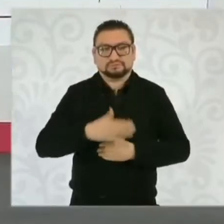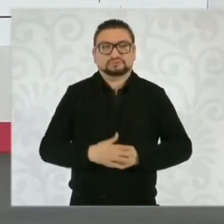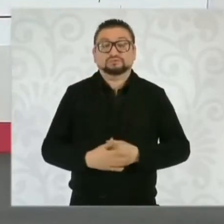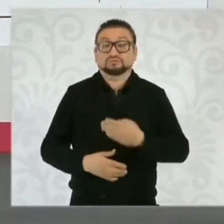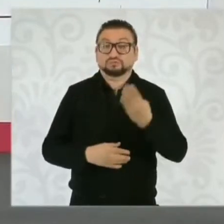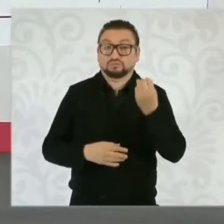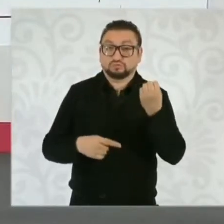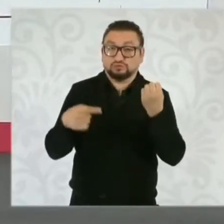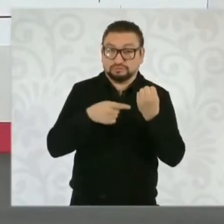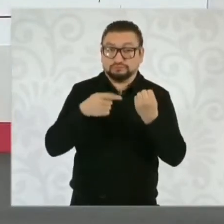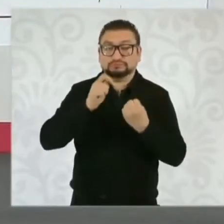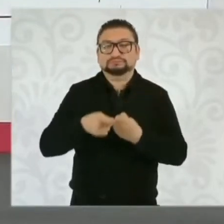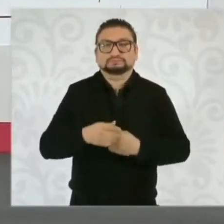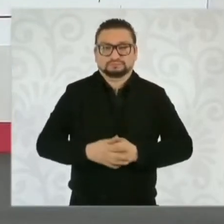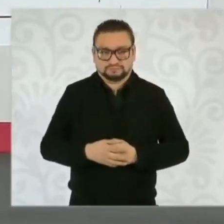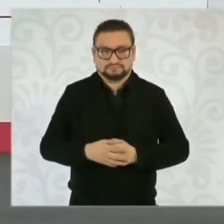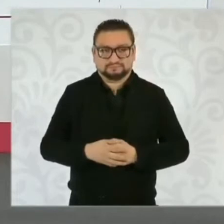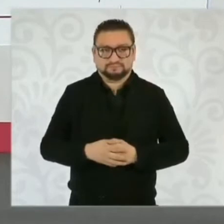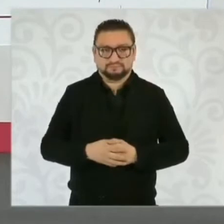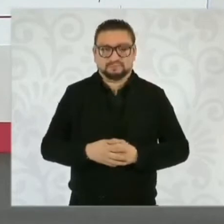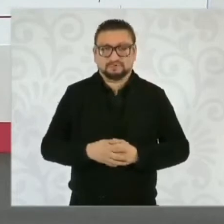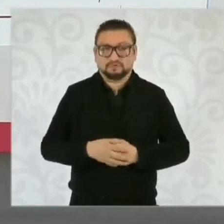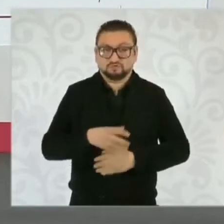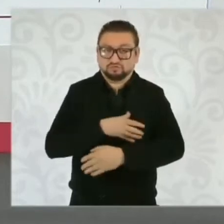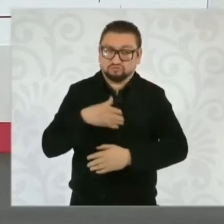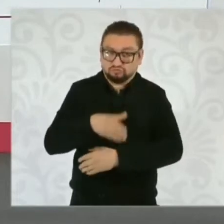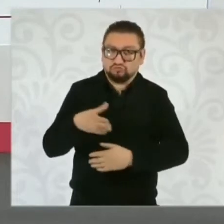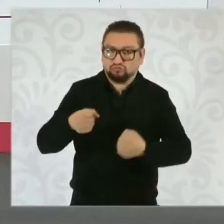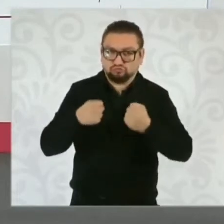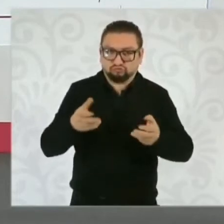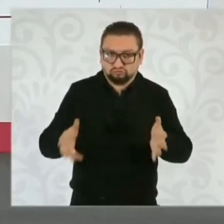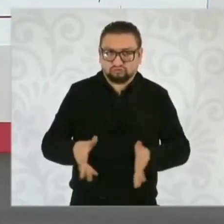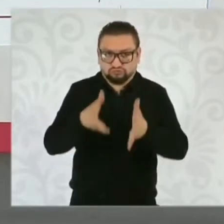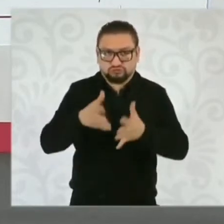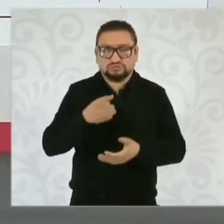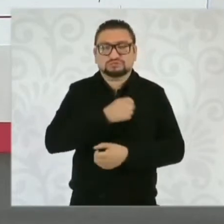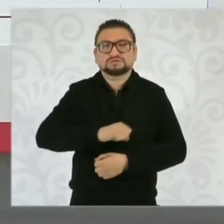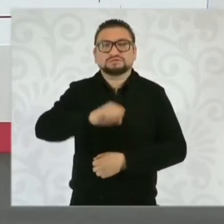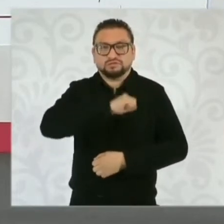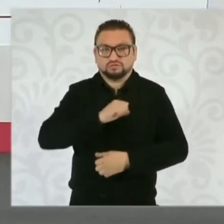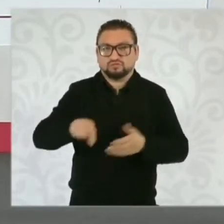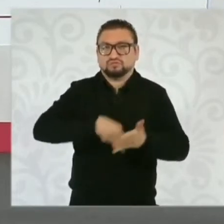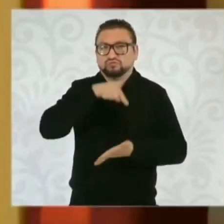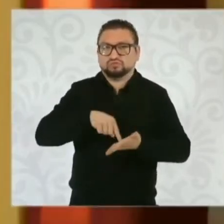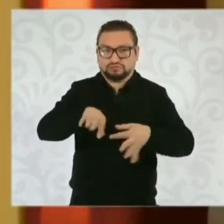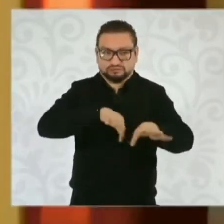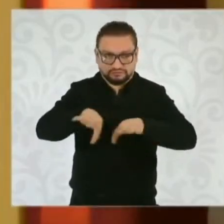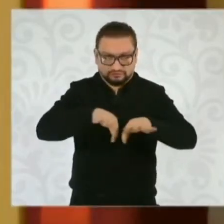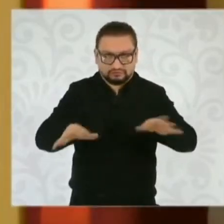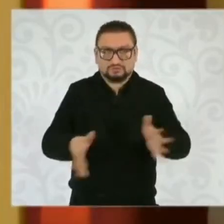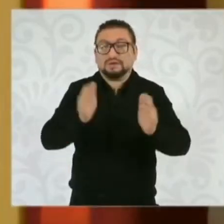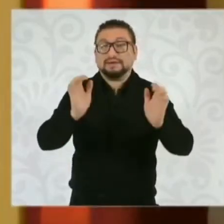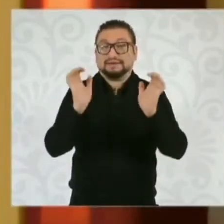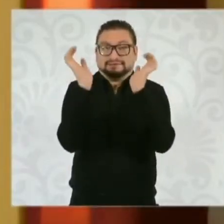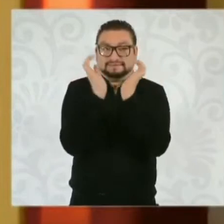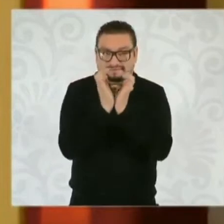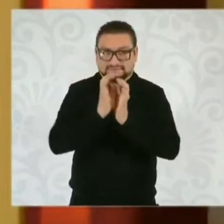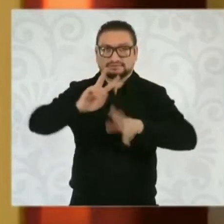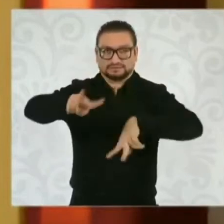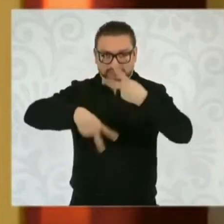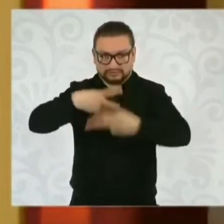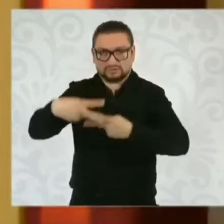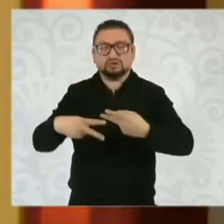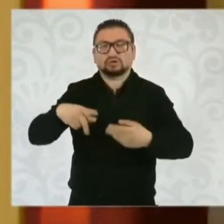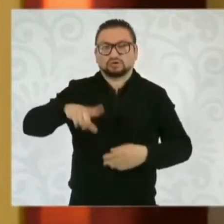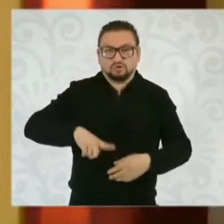9, fortalecer la prevención y promoción de la salud en los centros de trabajo. Aquí la idea es el ISSSTE estar presente en las